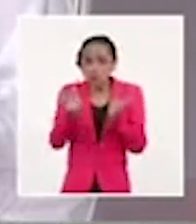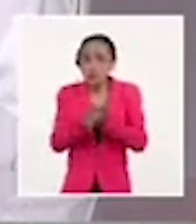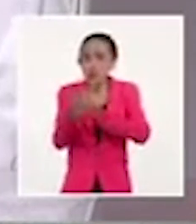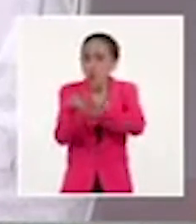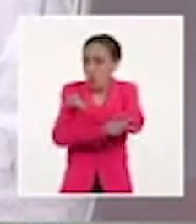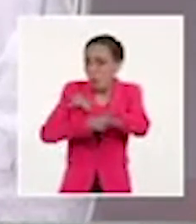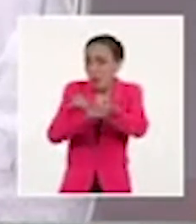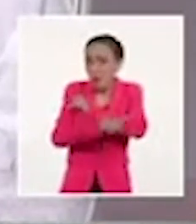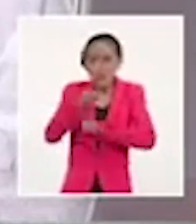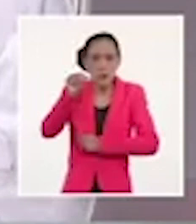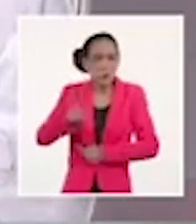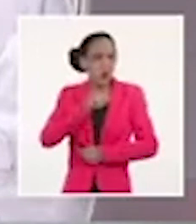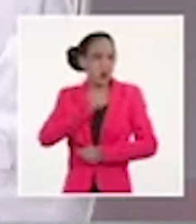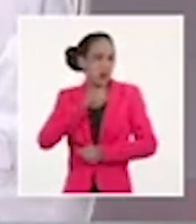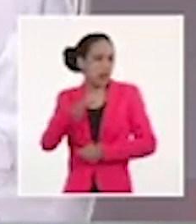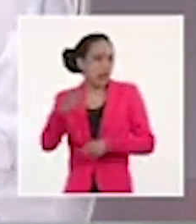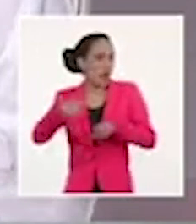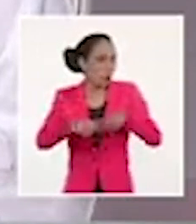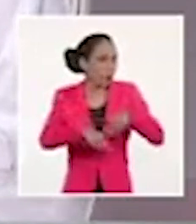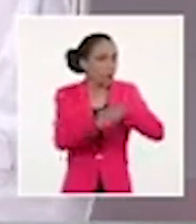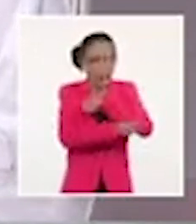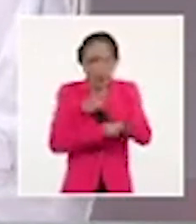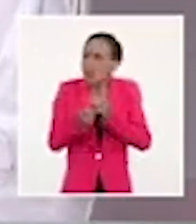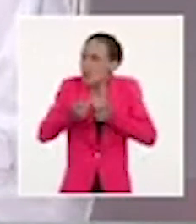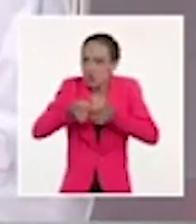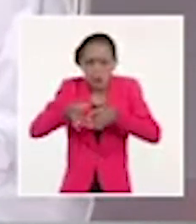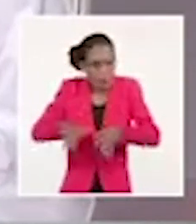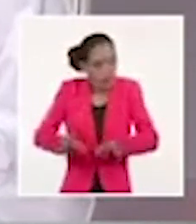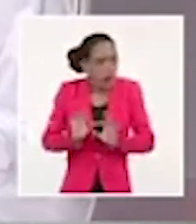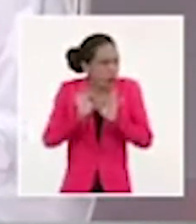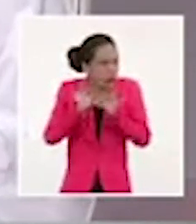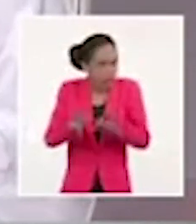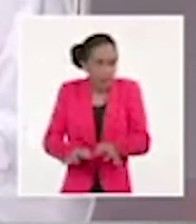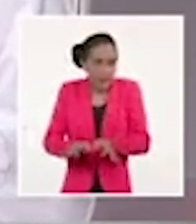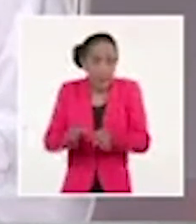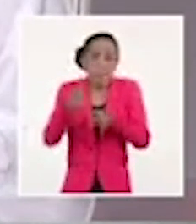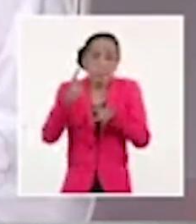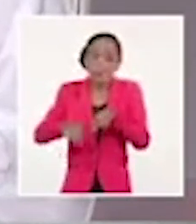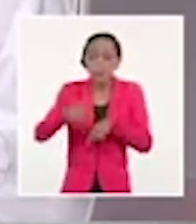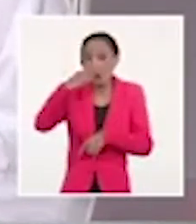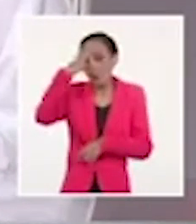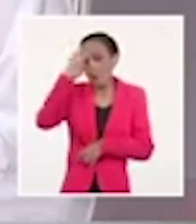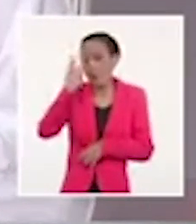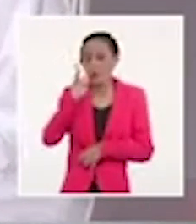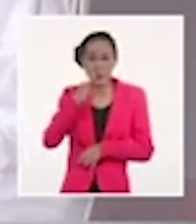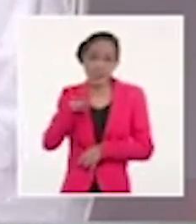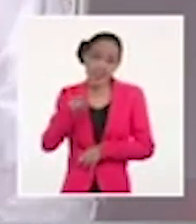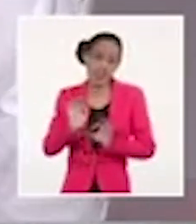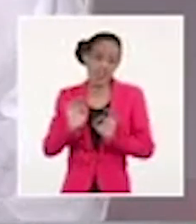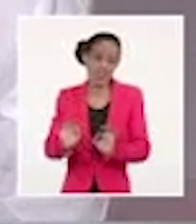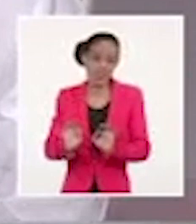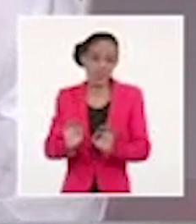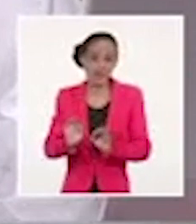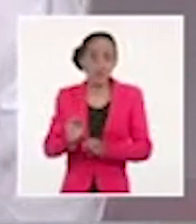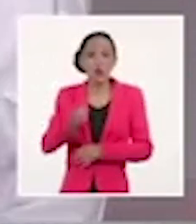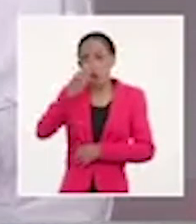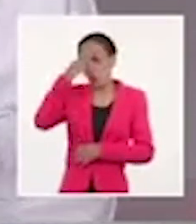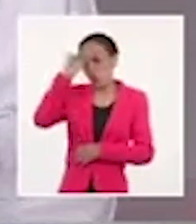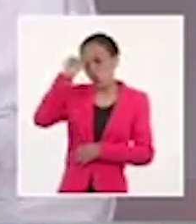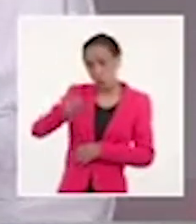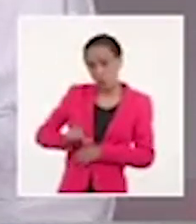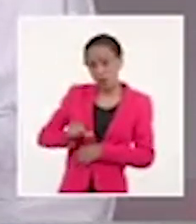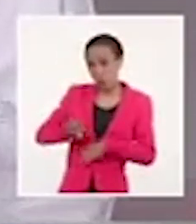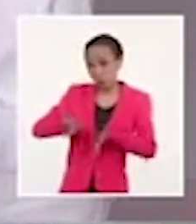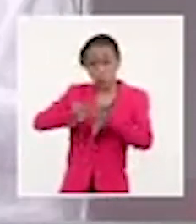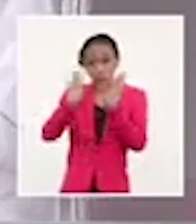se aplica porque cuando señala el profesor a bolivia en sus conferencias los ciudadanos cubanos no emigran todos los ciudadanos cubanos son